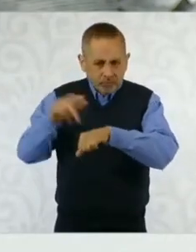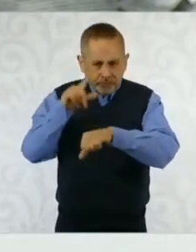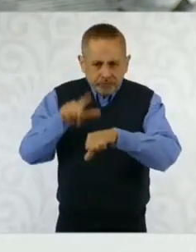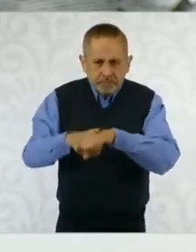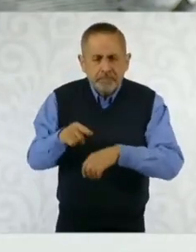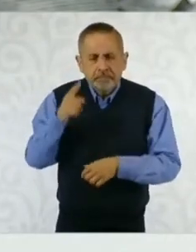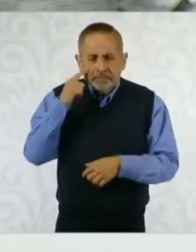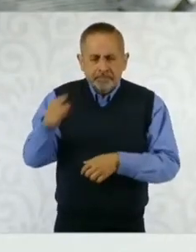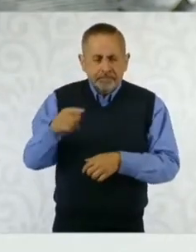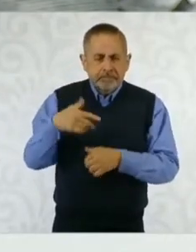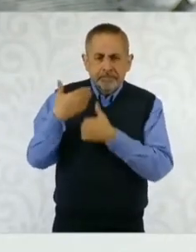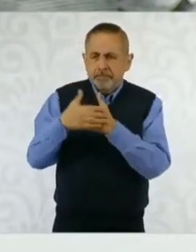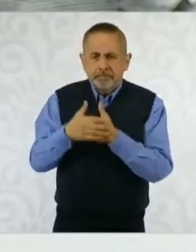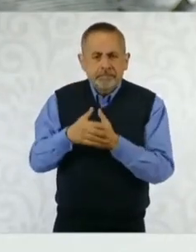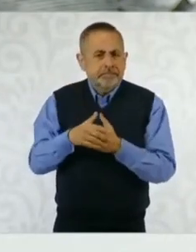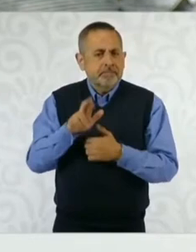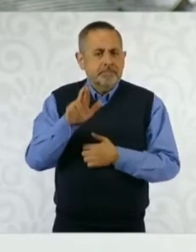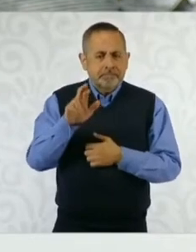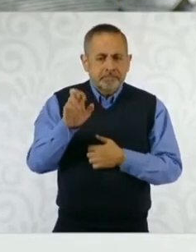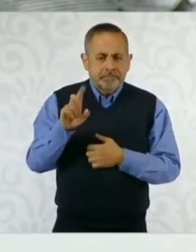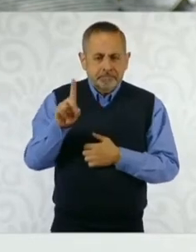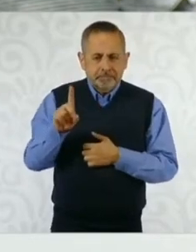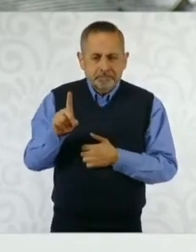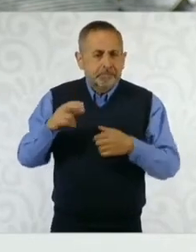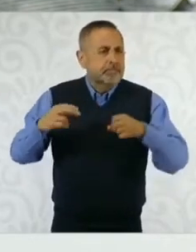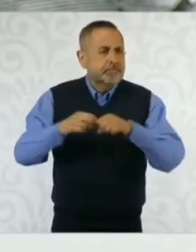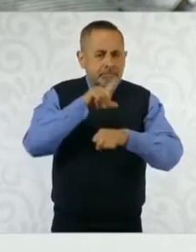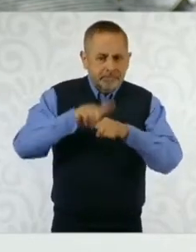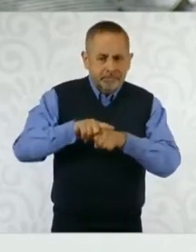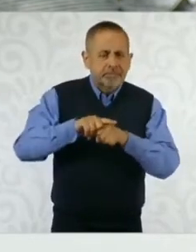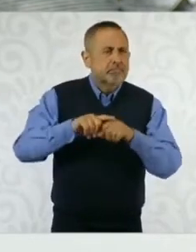para hacer una red de medios públicos nacional